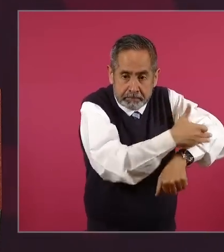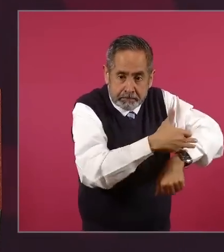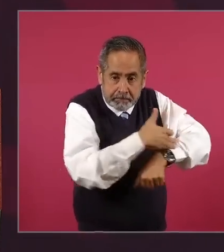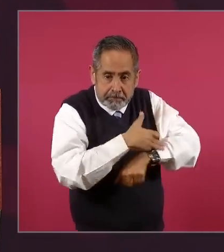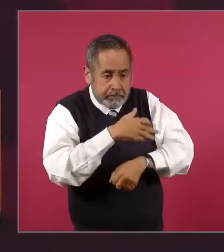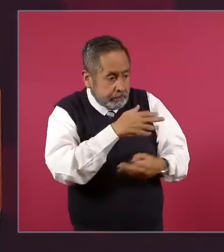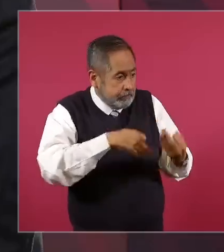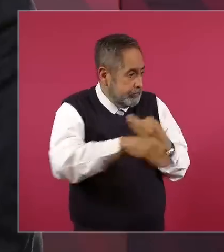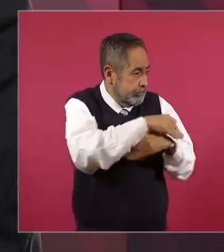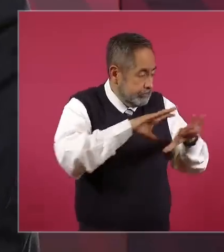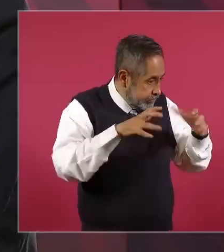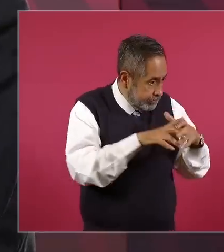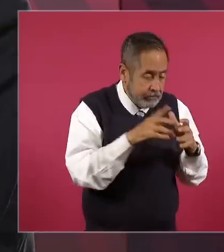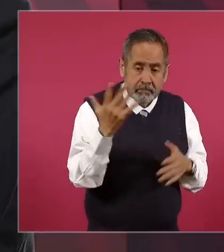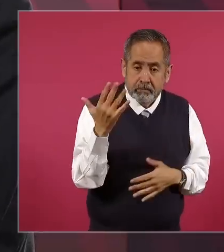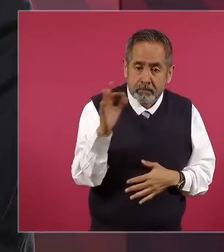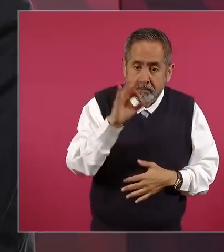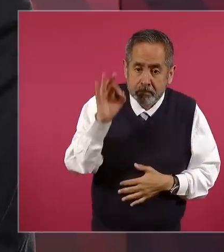Ella misma.